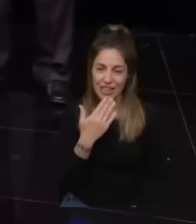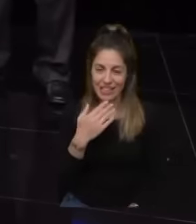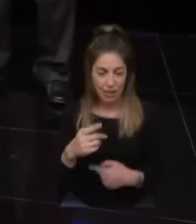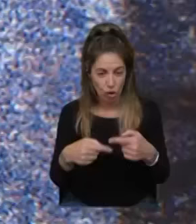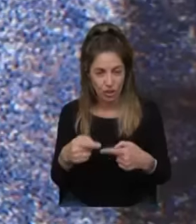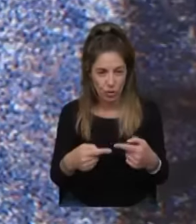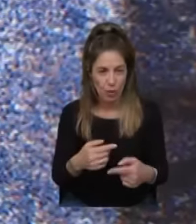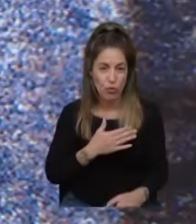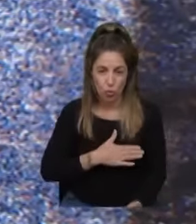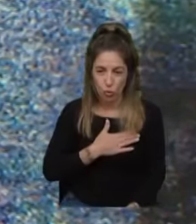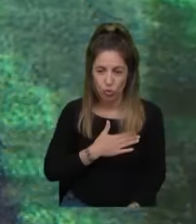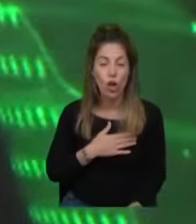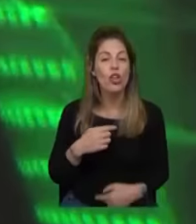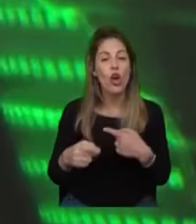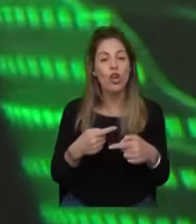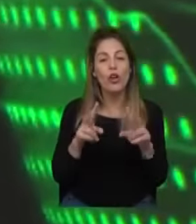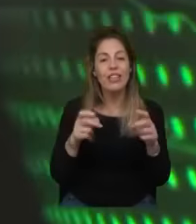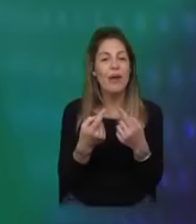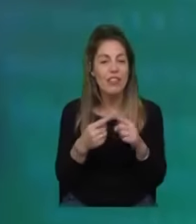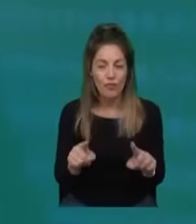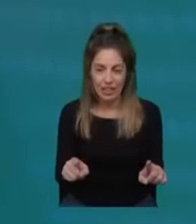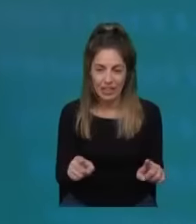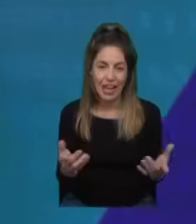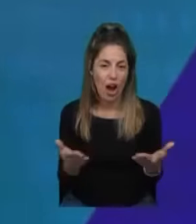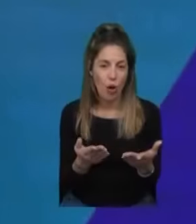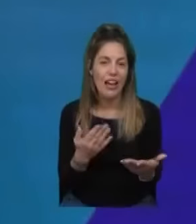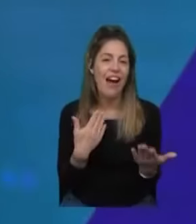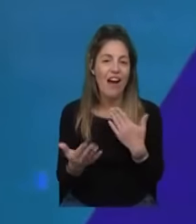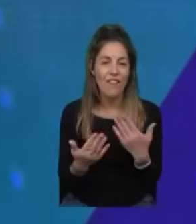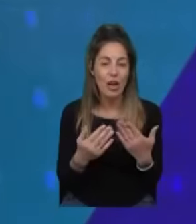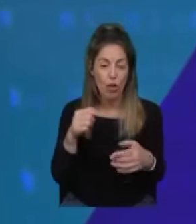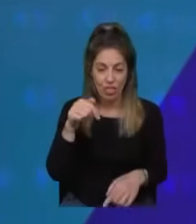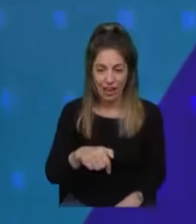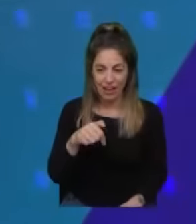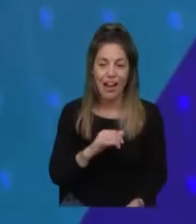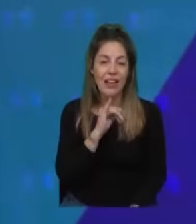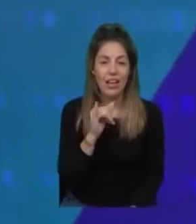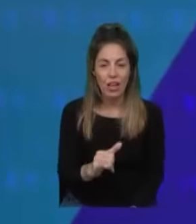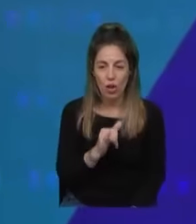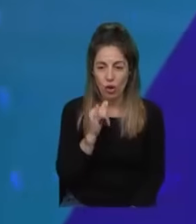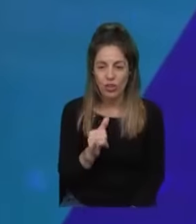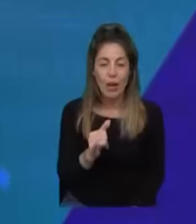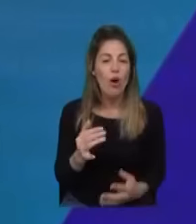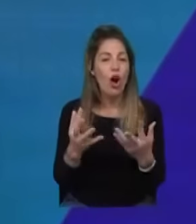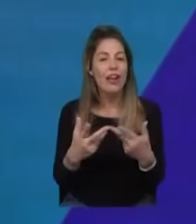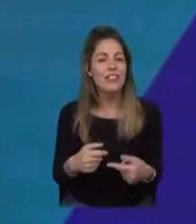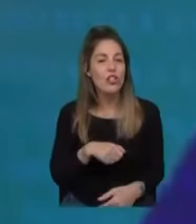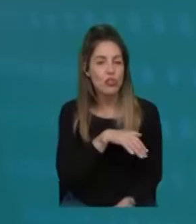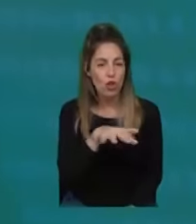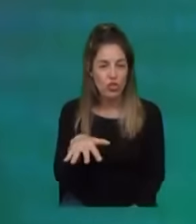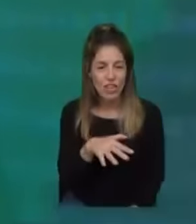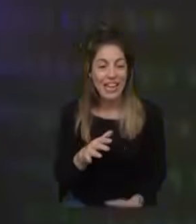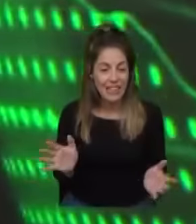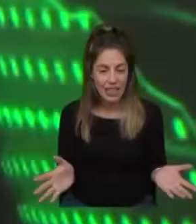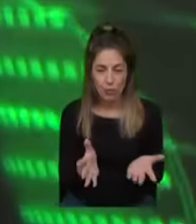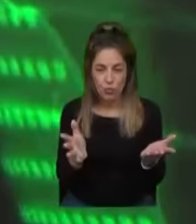un gusto. Muy bien, bueno, nosotros seguimos con otros asuntos ahora y nos venimos al panorama local. Les contamos que las organizaciones sociales que